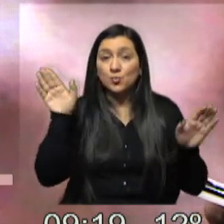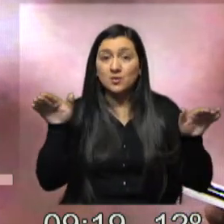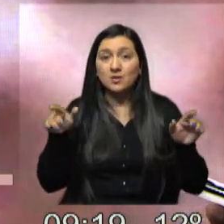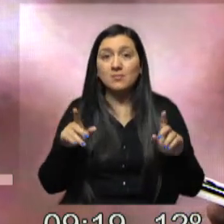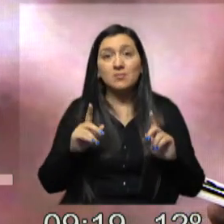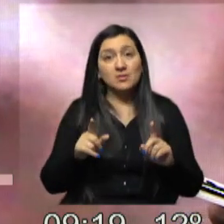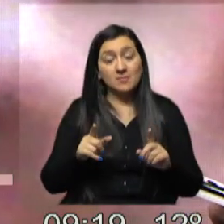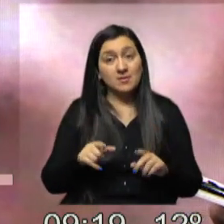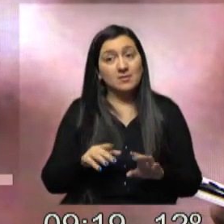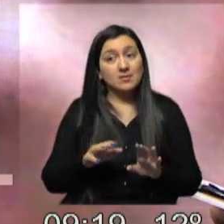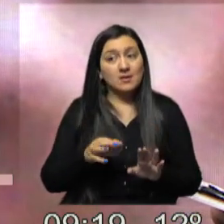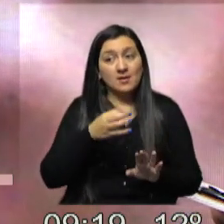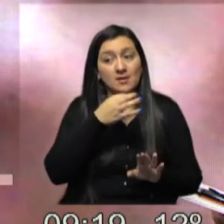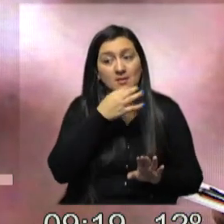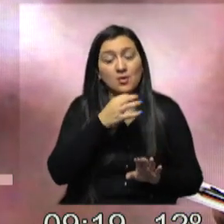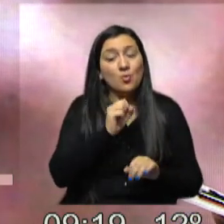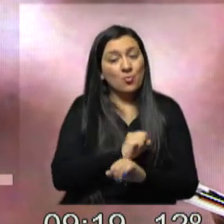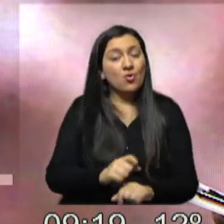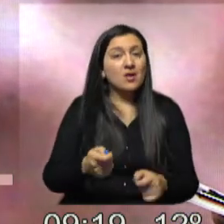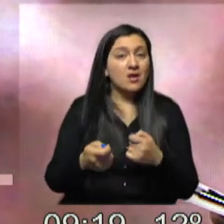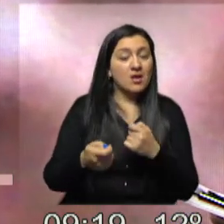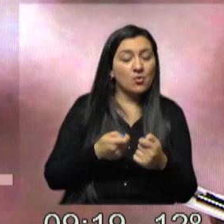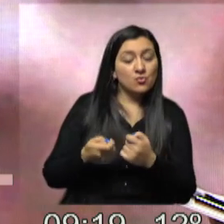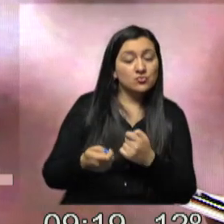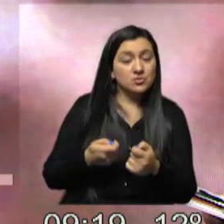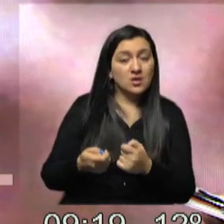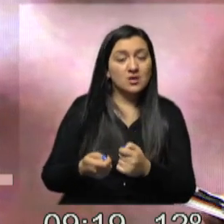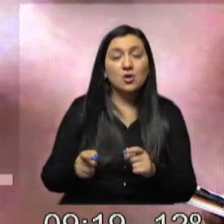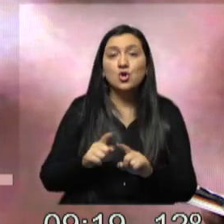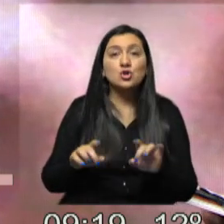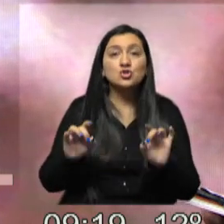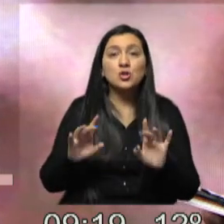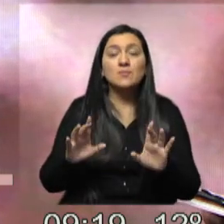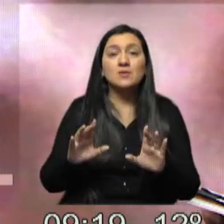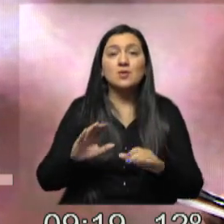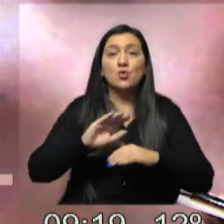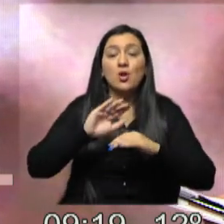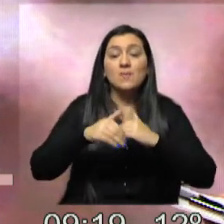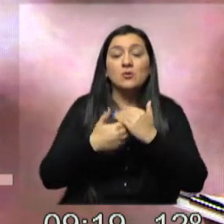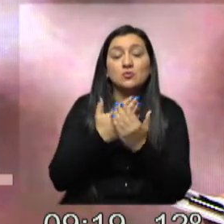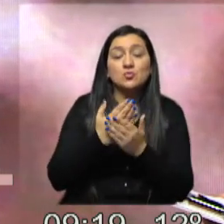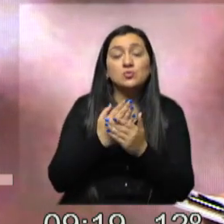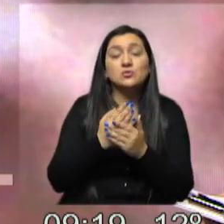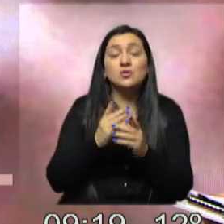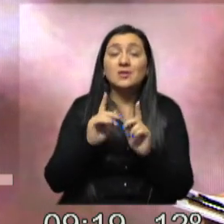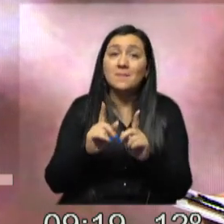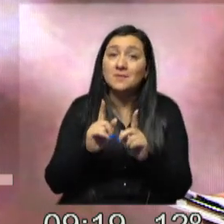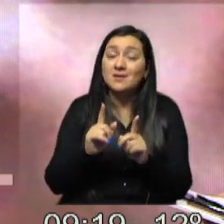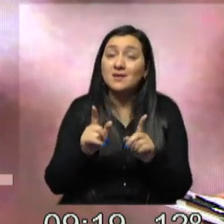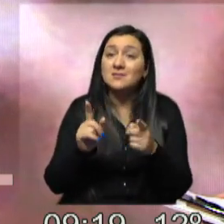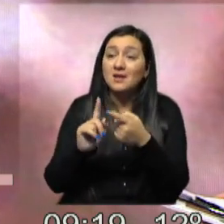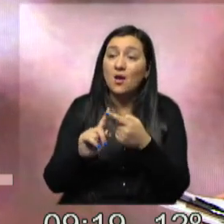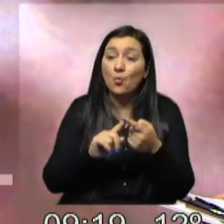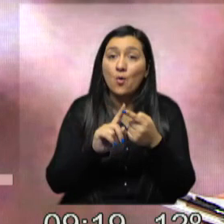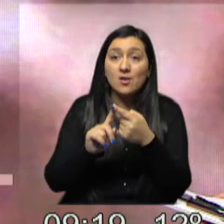marcó la cancha en el saludo, ¿no? Se habló de poder negociar no solamente en bloque con el Mercosur, sino mirar hacia afuera. Y esto ya es un tirito